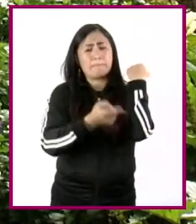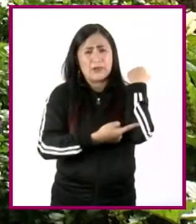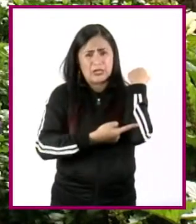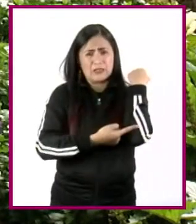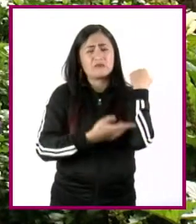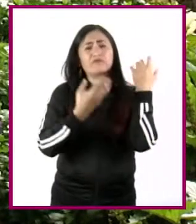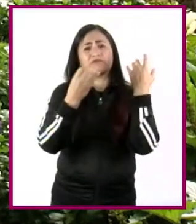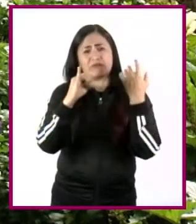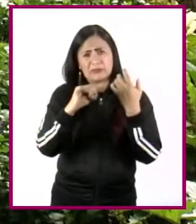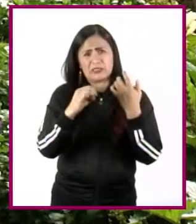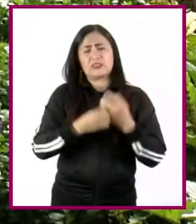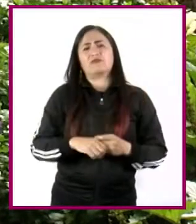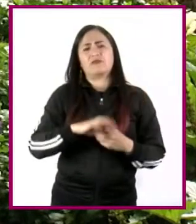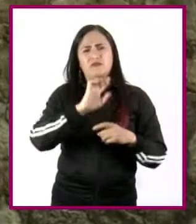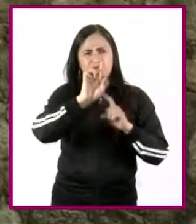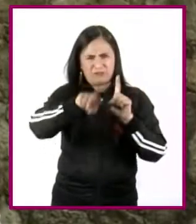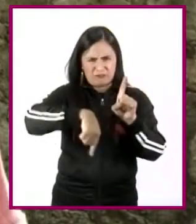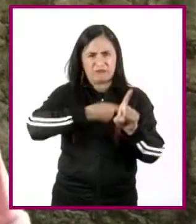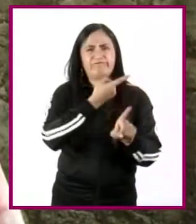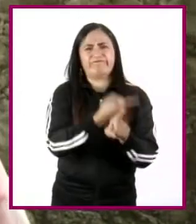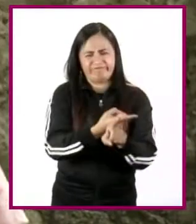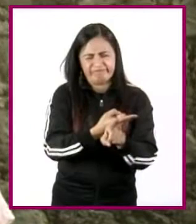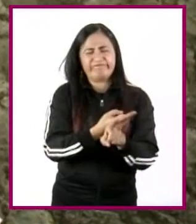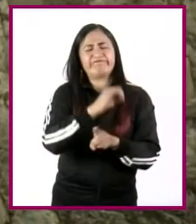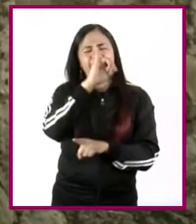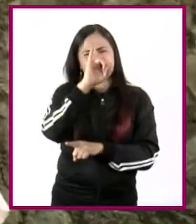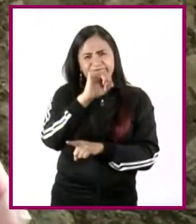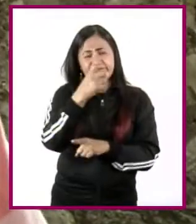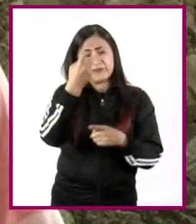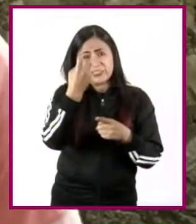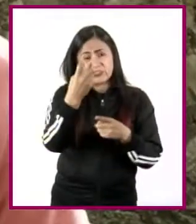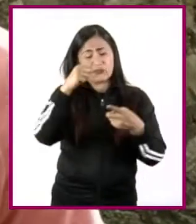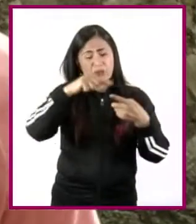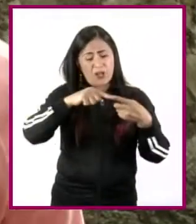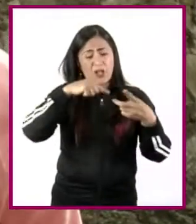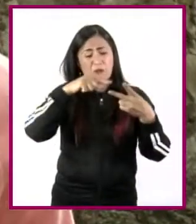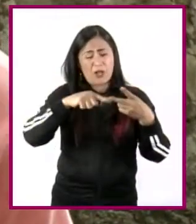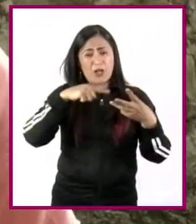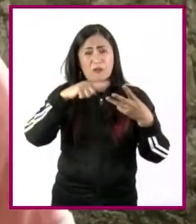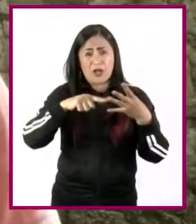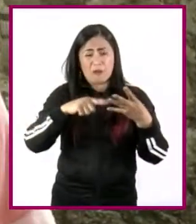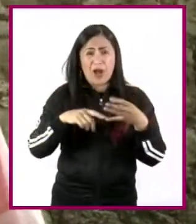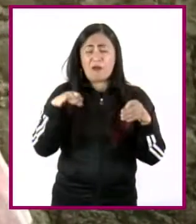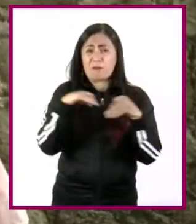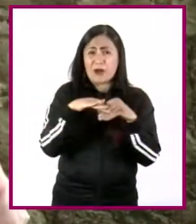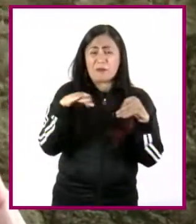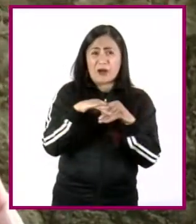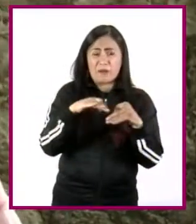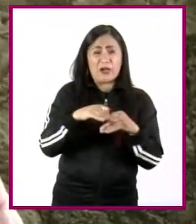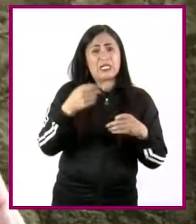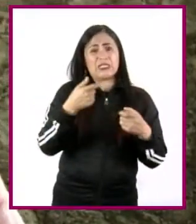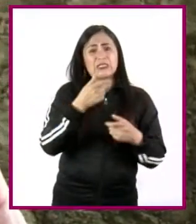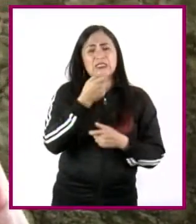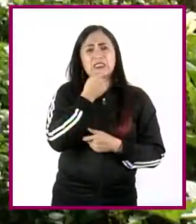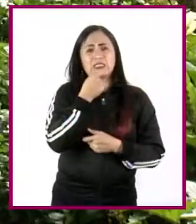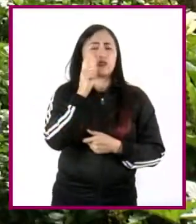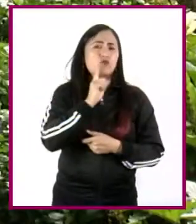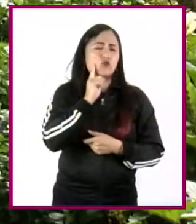de coacción o violencia sexual. Y todas estas situaciones se dan con mayor frecuencia en niñas menores de 15